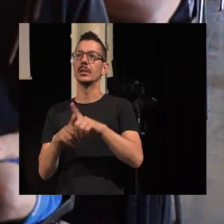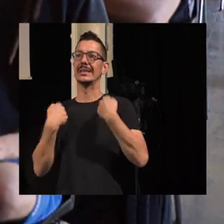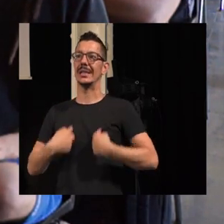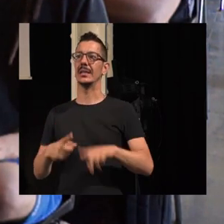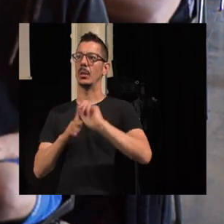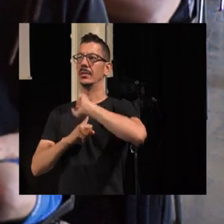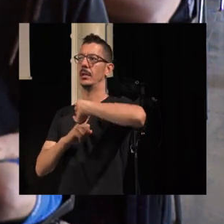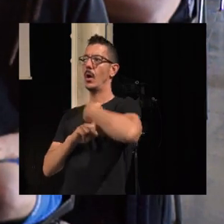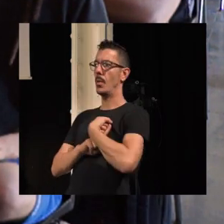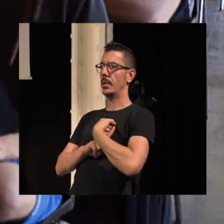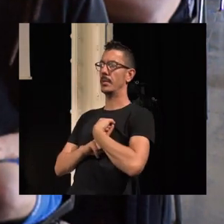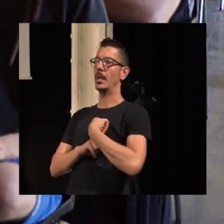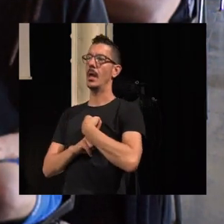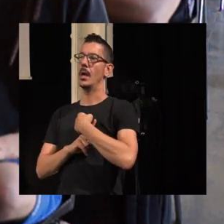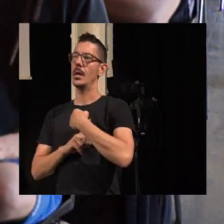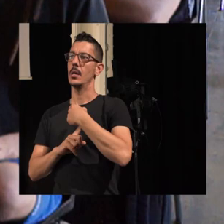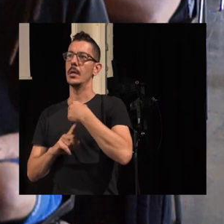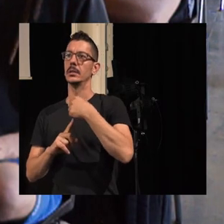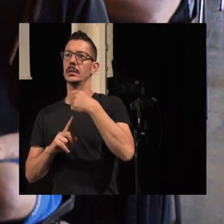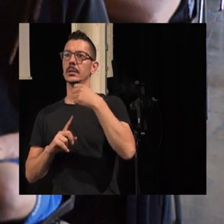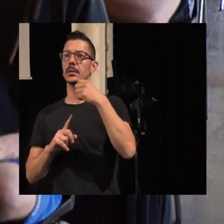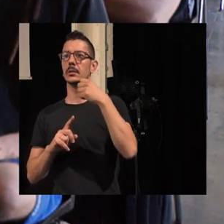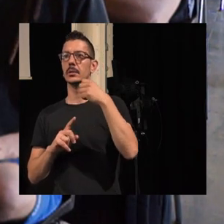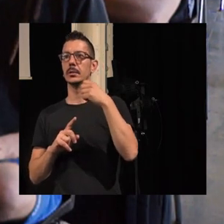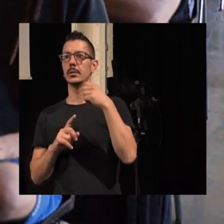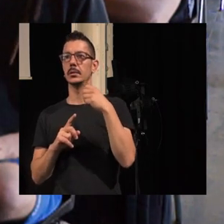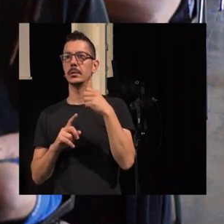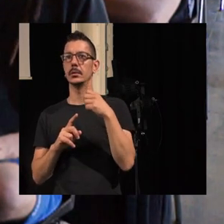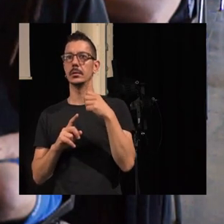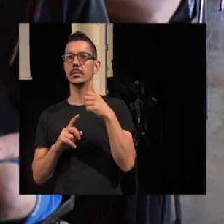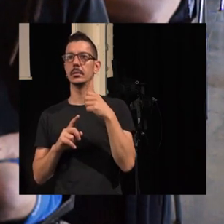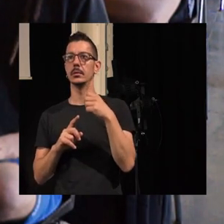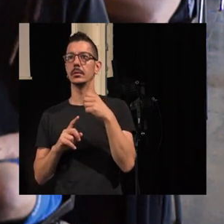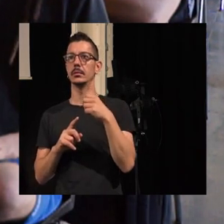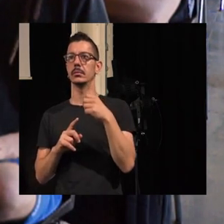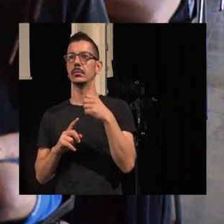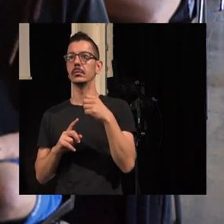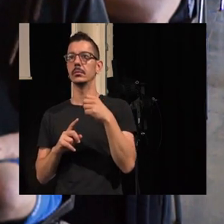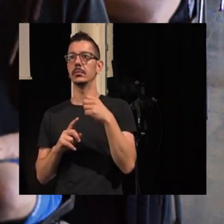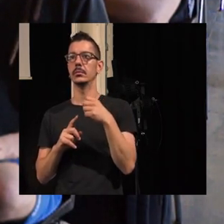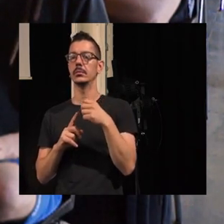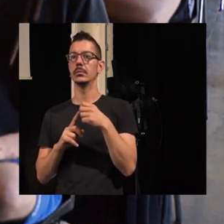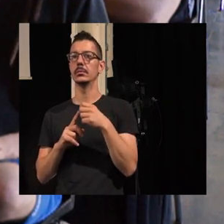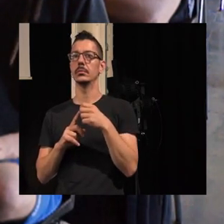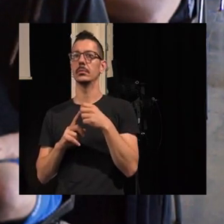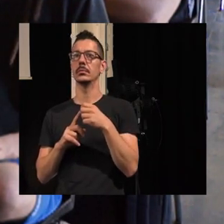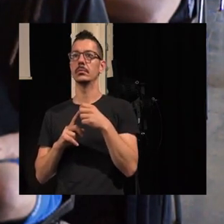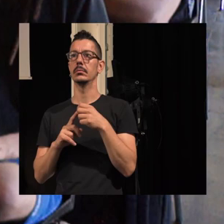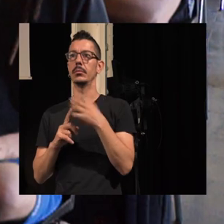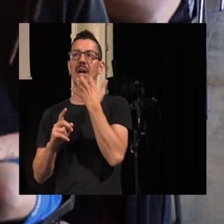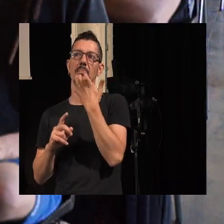de cooptación y tomada de la voz de las personas, en la, sea por la academia,